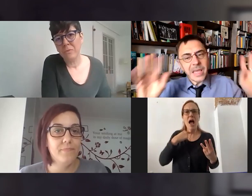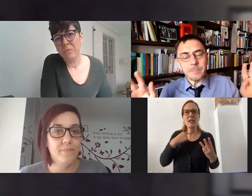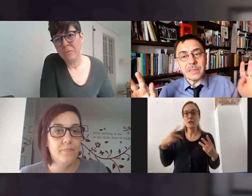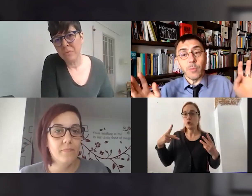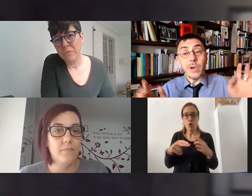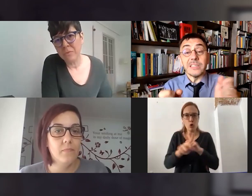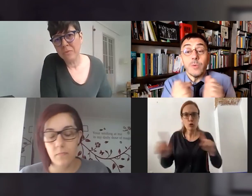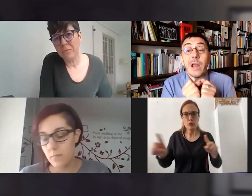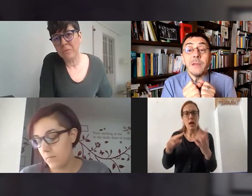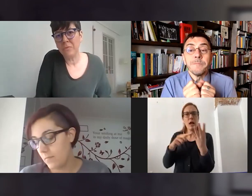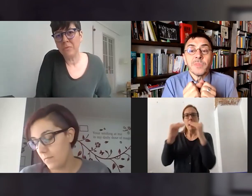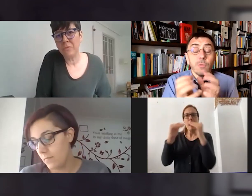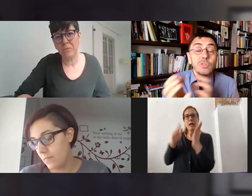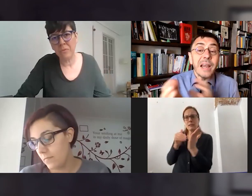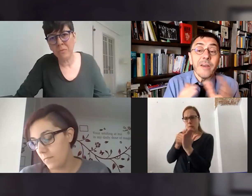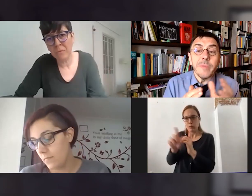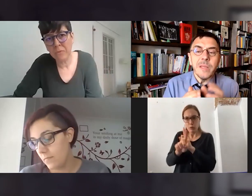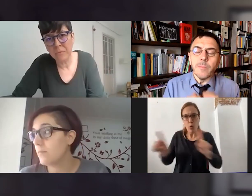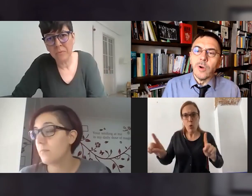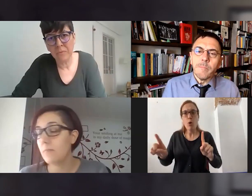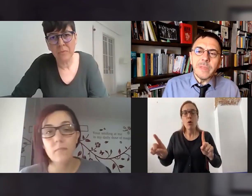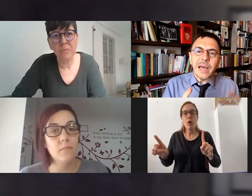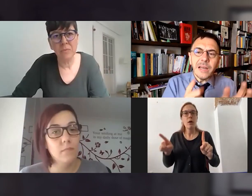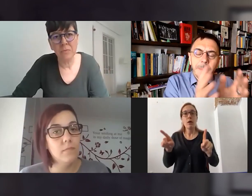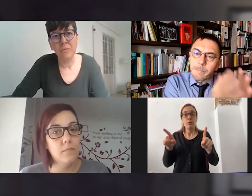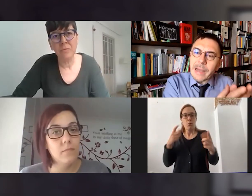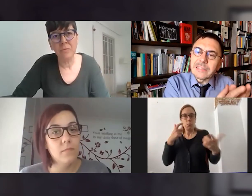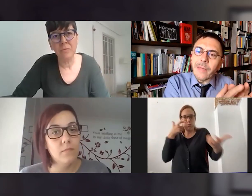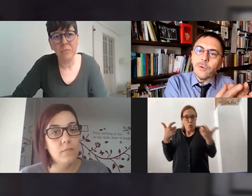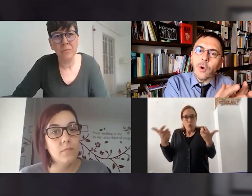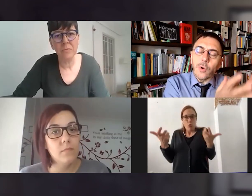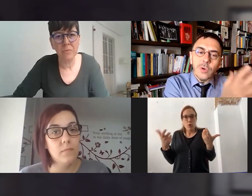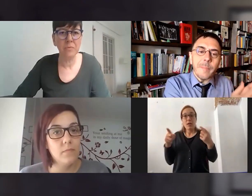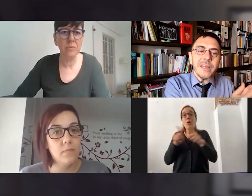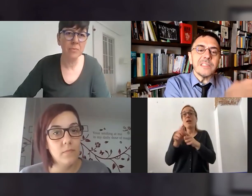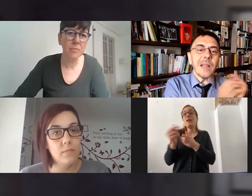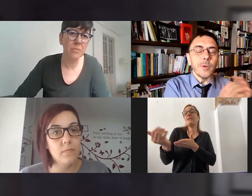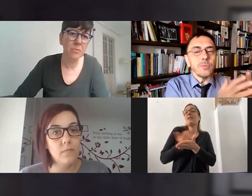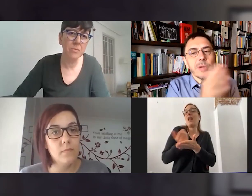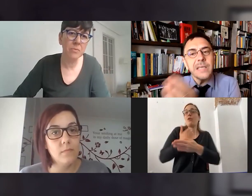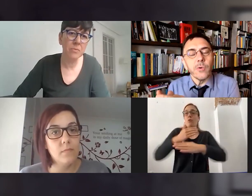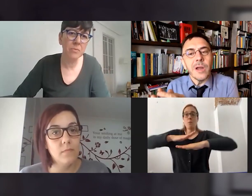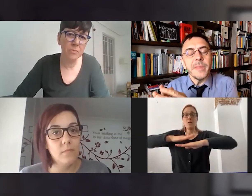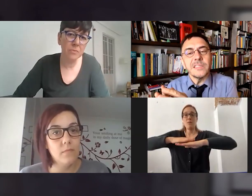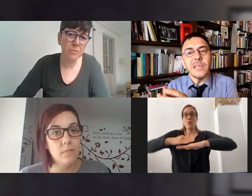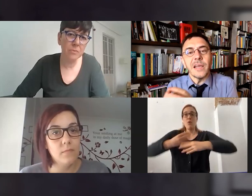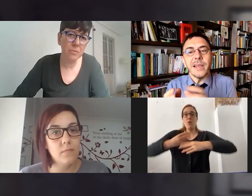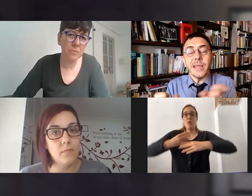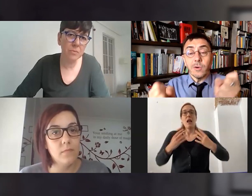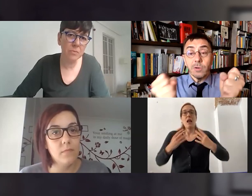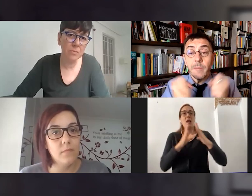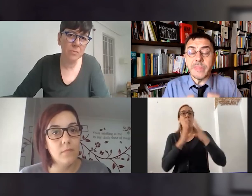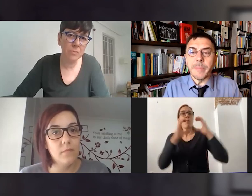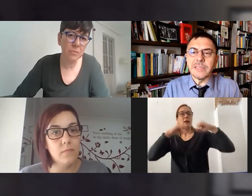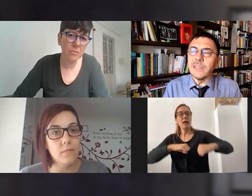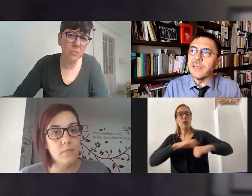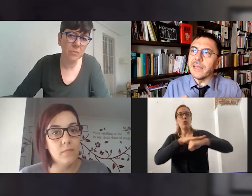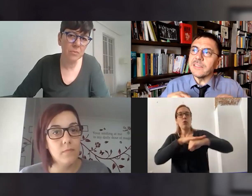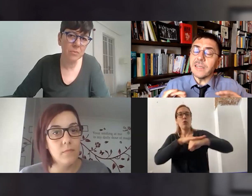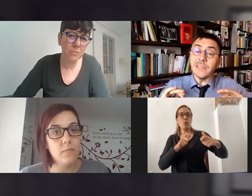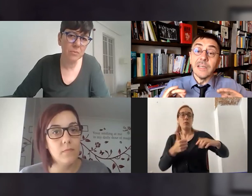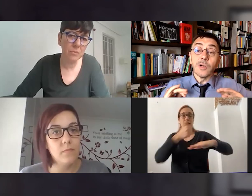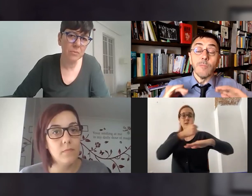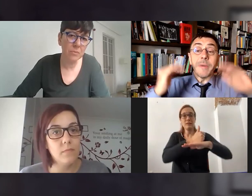son espectaculares. Igual, un salario mínimo vital pactado, ¿no?, con una ministra portuguesa, con una ministra italiana y con el